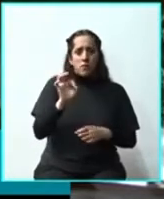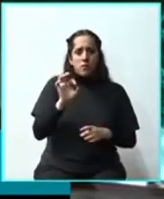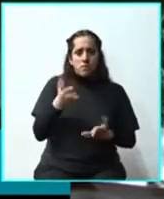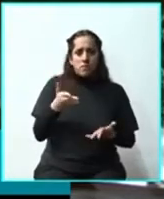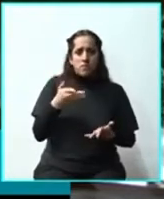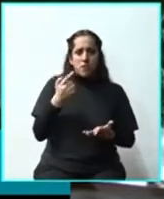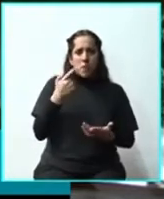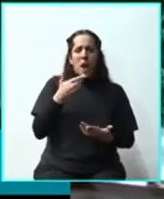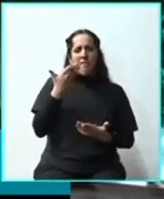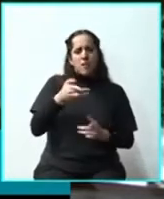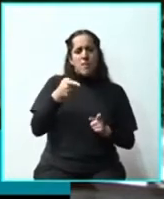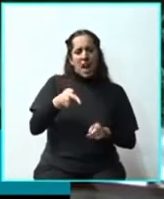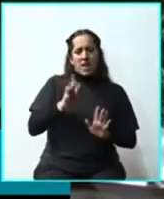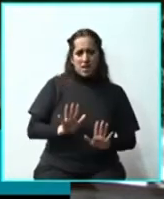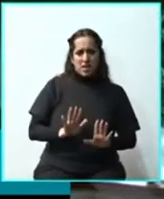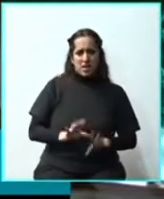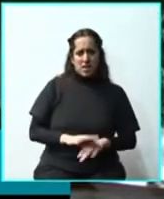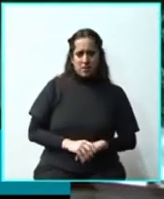lugar.